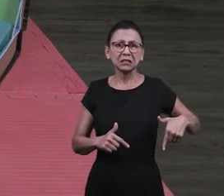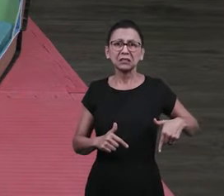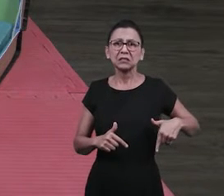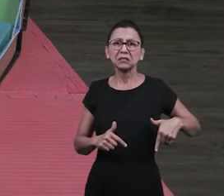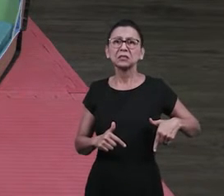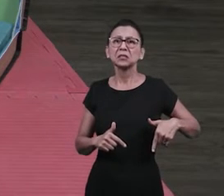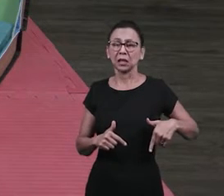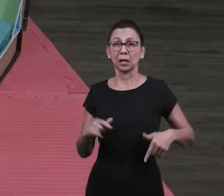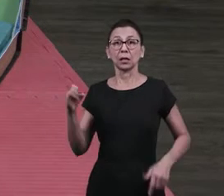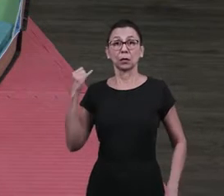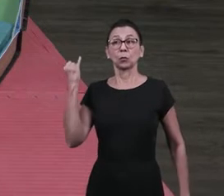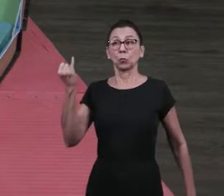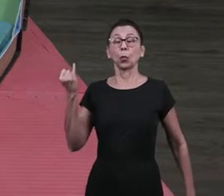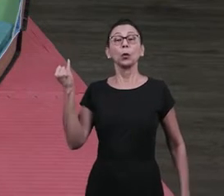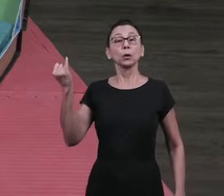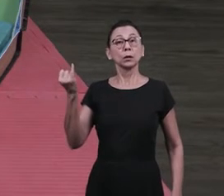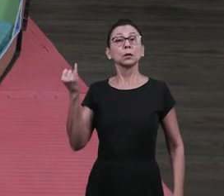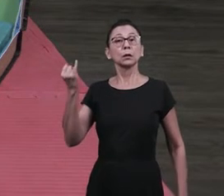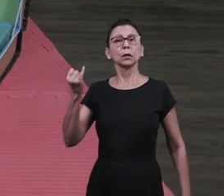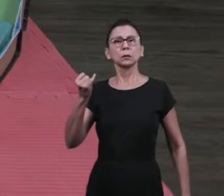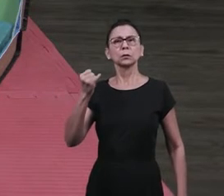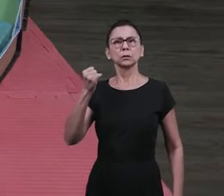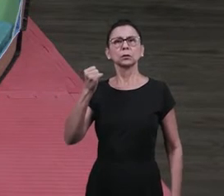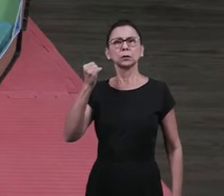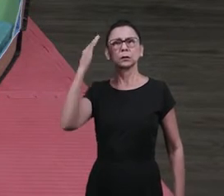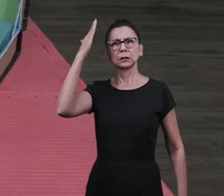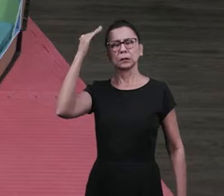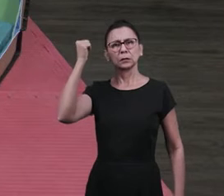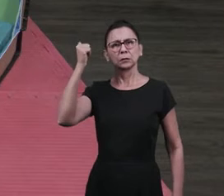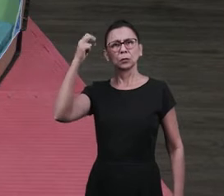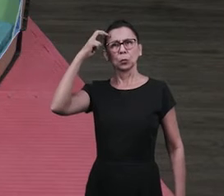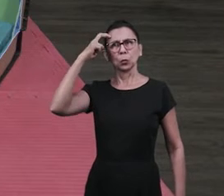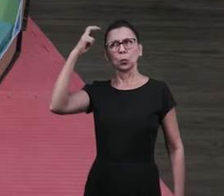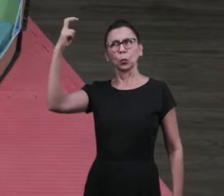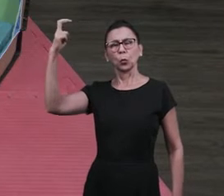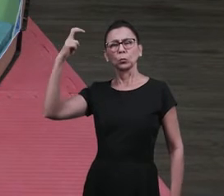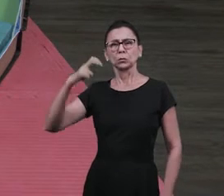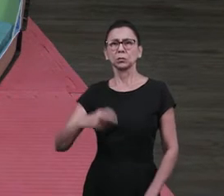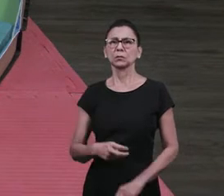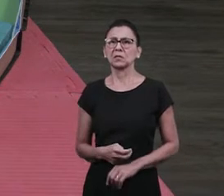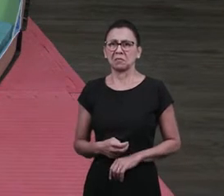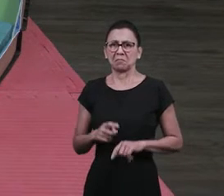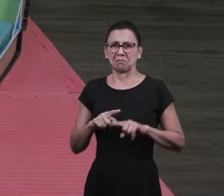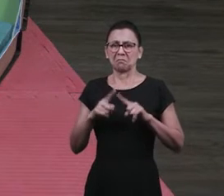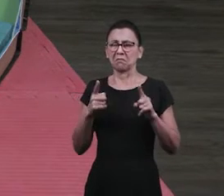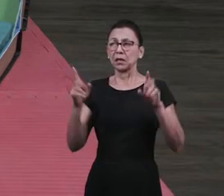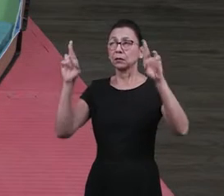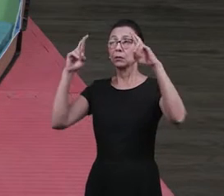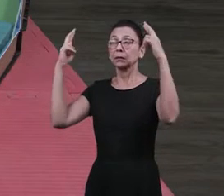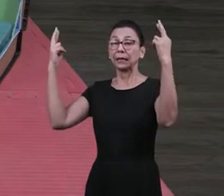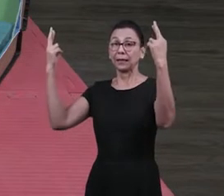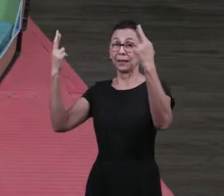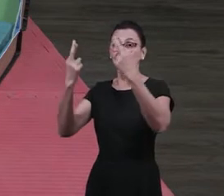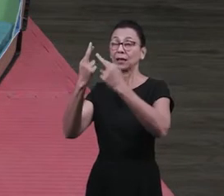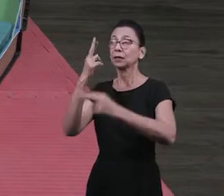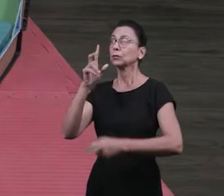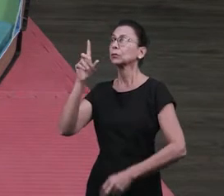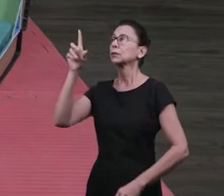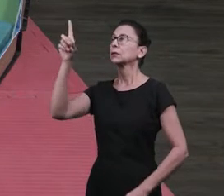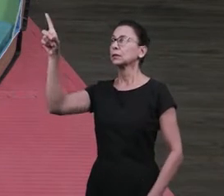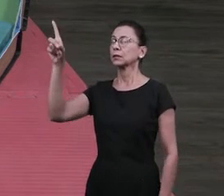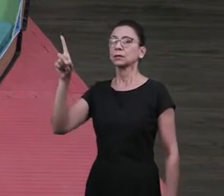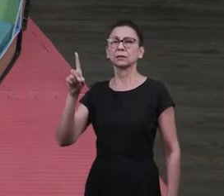corazón vacío. Él era un hombre muy importante, sabía muchas cosas, pero él no sabía sobre los reinos de los cielos, sobre